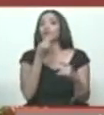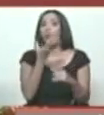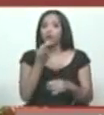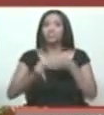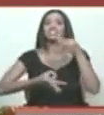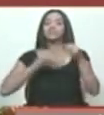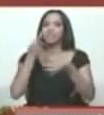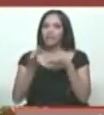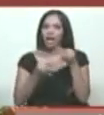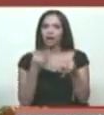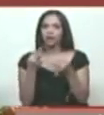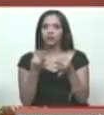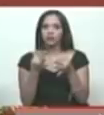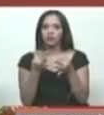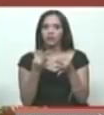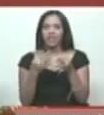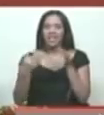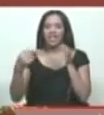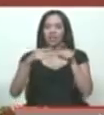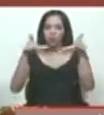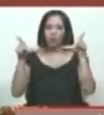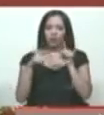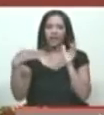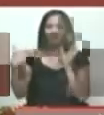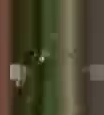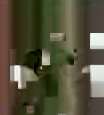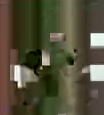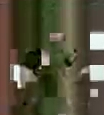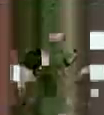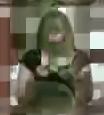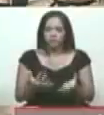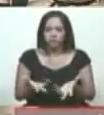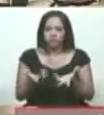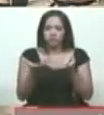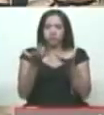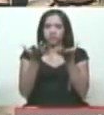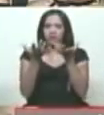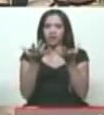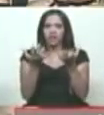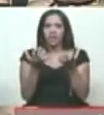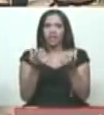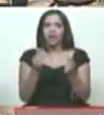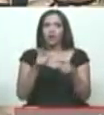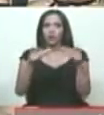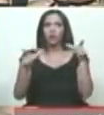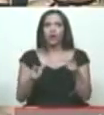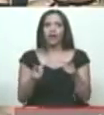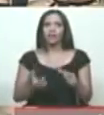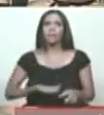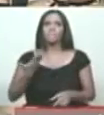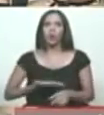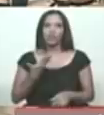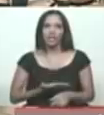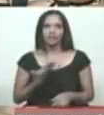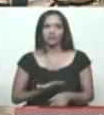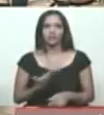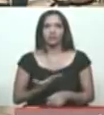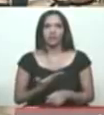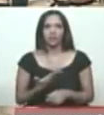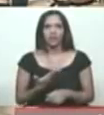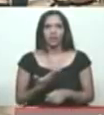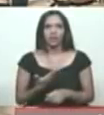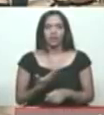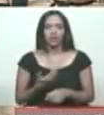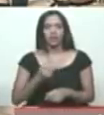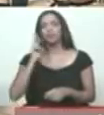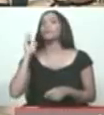esto. El lugar atacado, que fue incendiado, es un lugar vital para